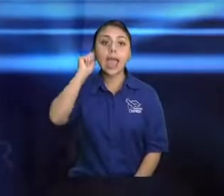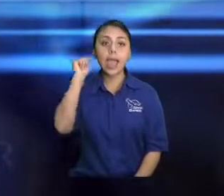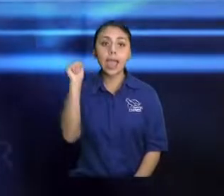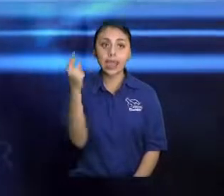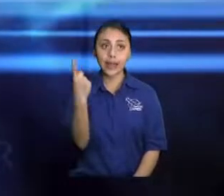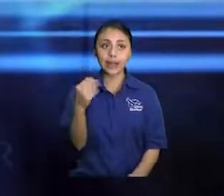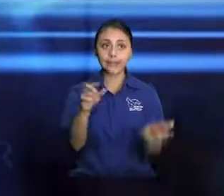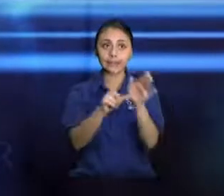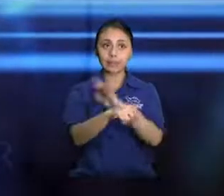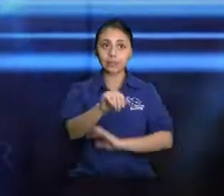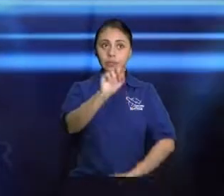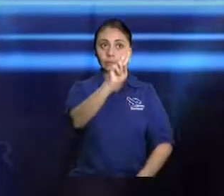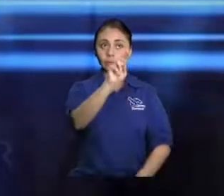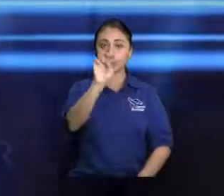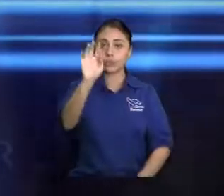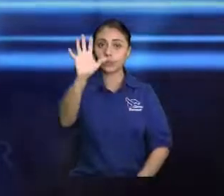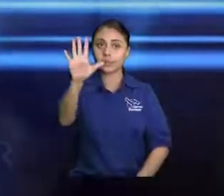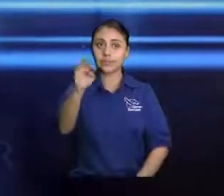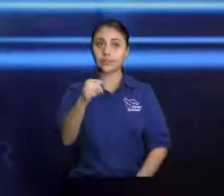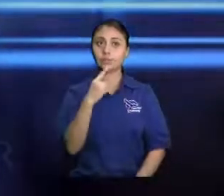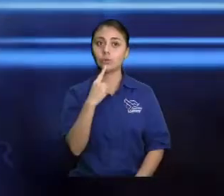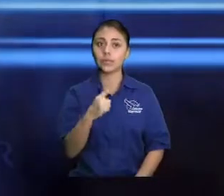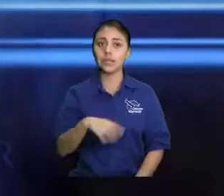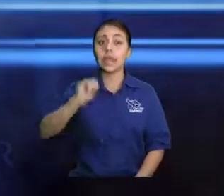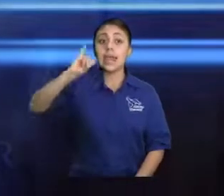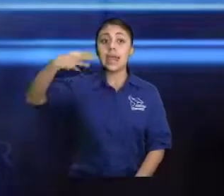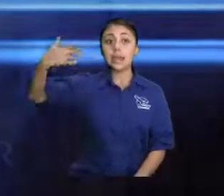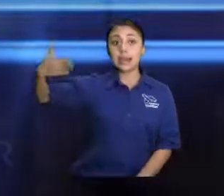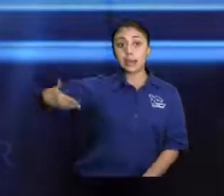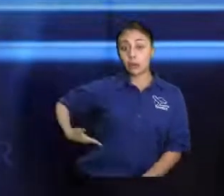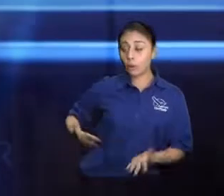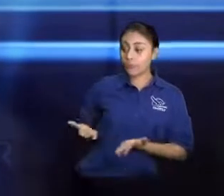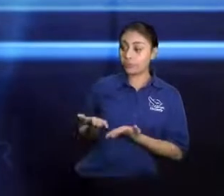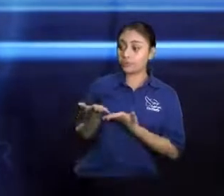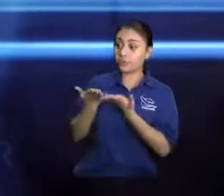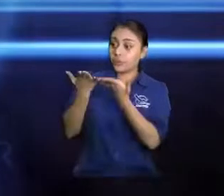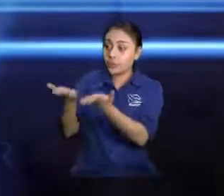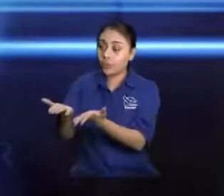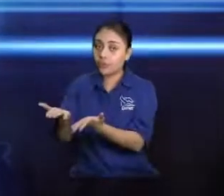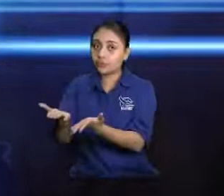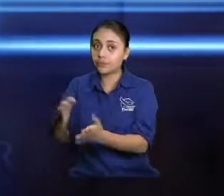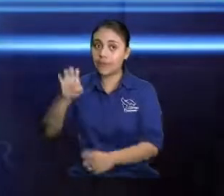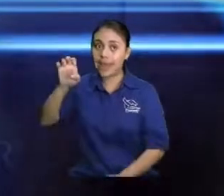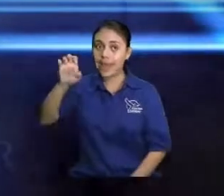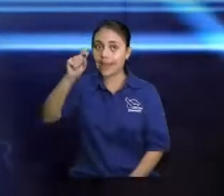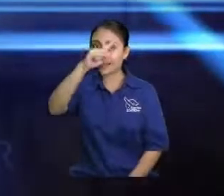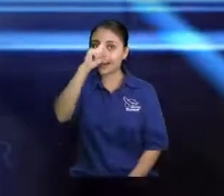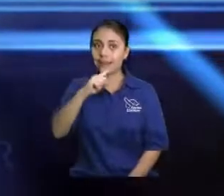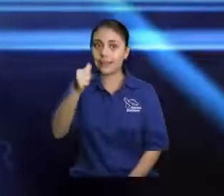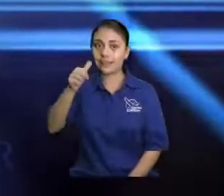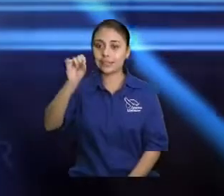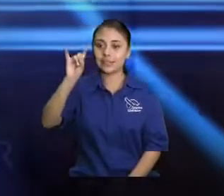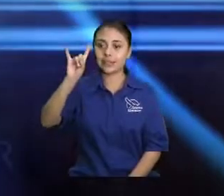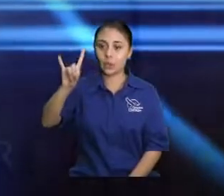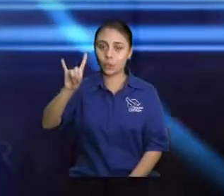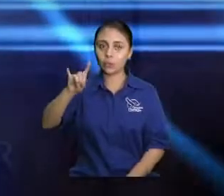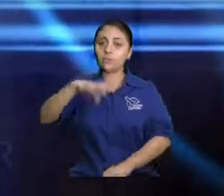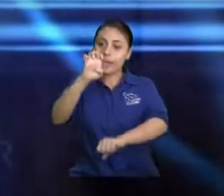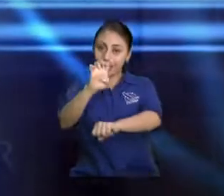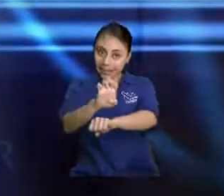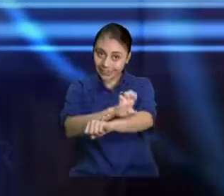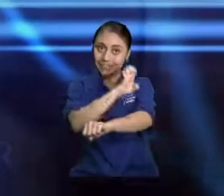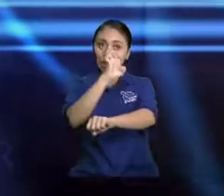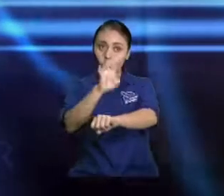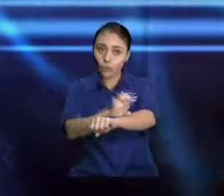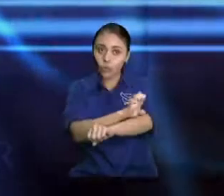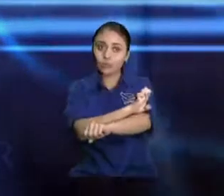otro menospreciador. Entonces Jacob dio a Esaú pan y guisado de lentejas. Y él comió y